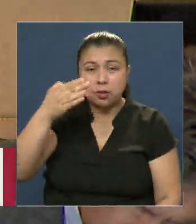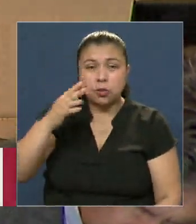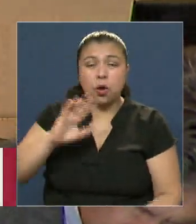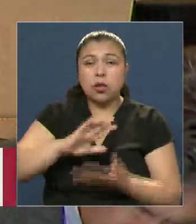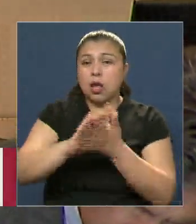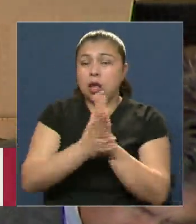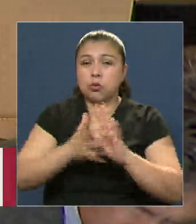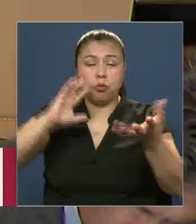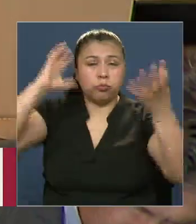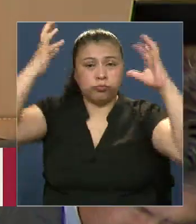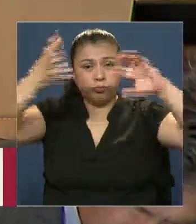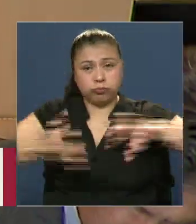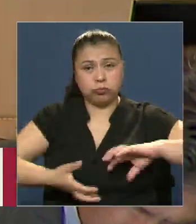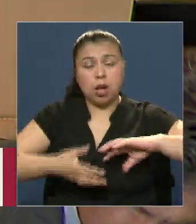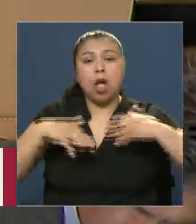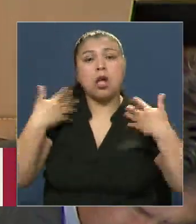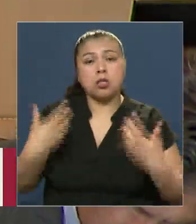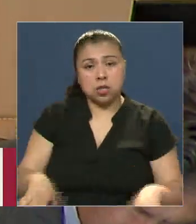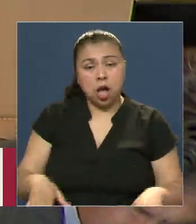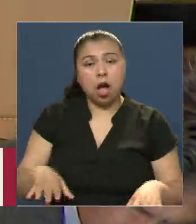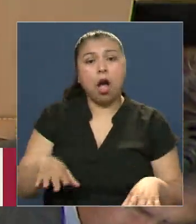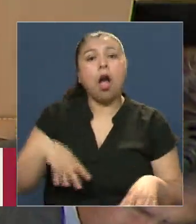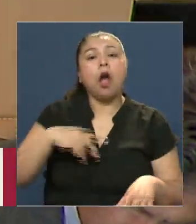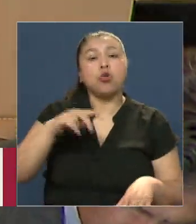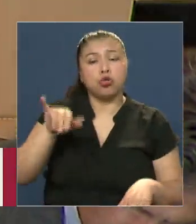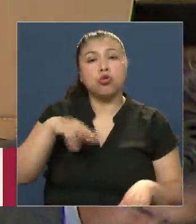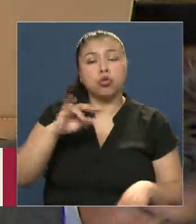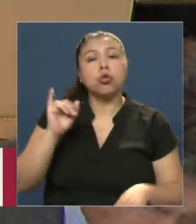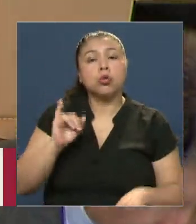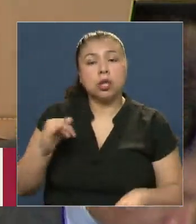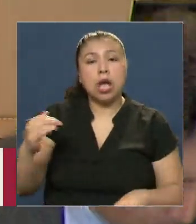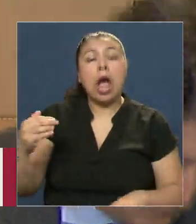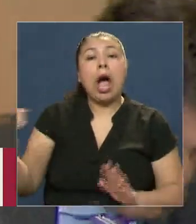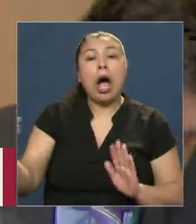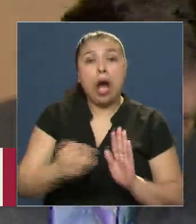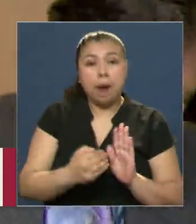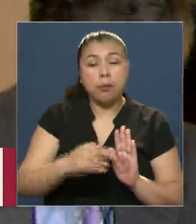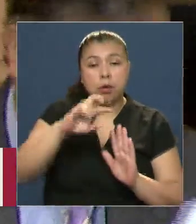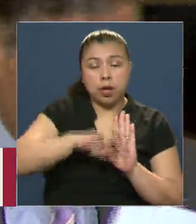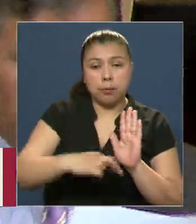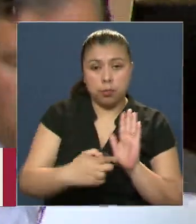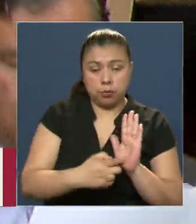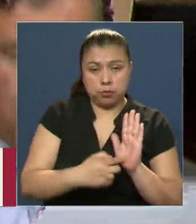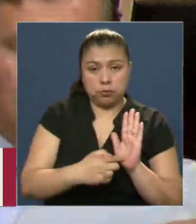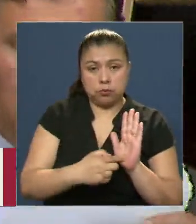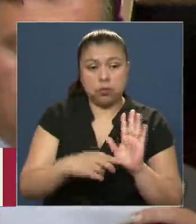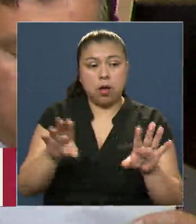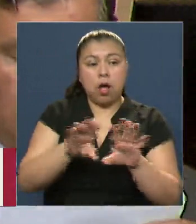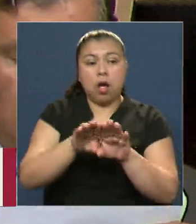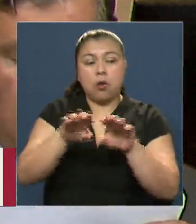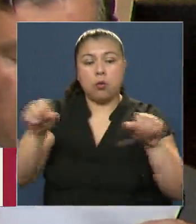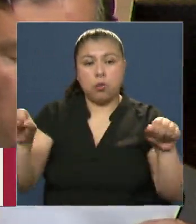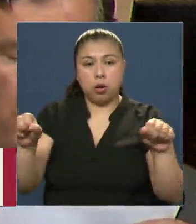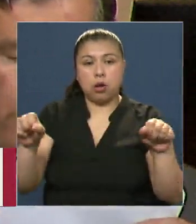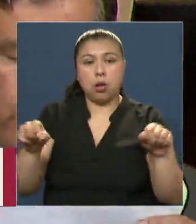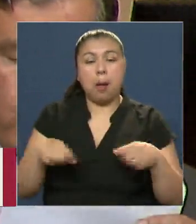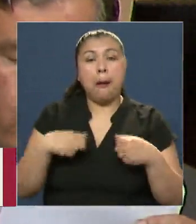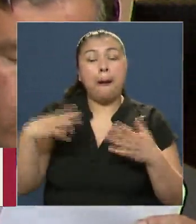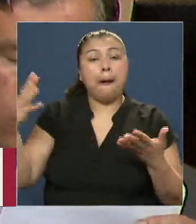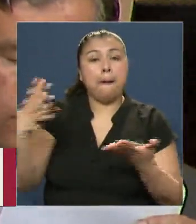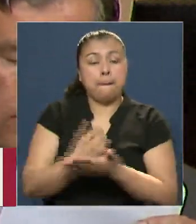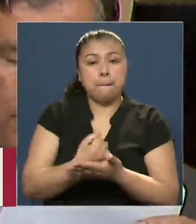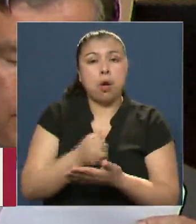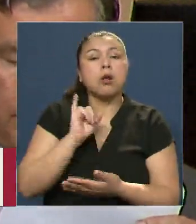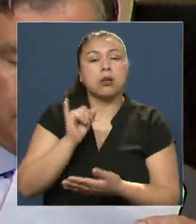planetario. Desde ya hemos concurrido a apoyar este proyecto de acuerdo para lograr